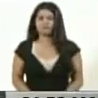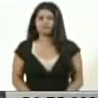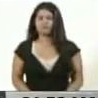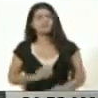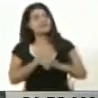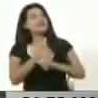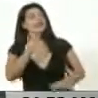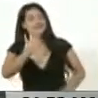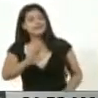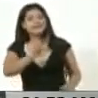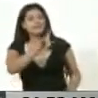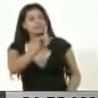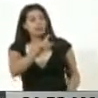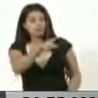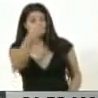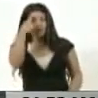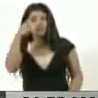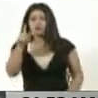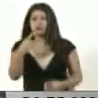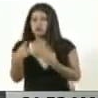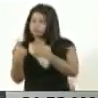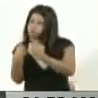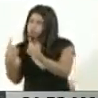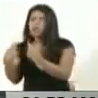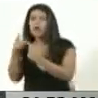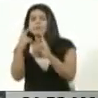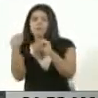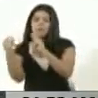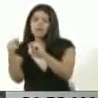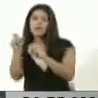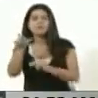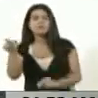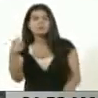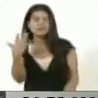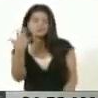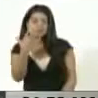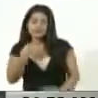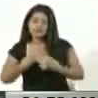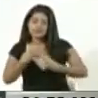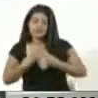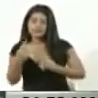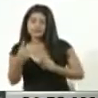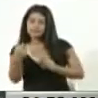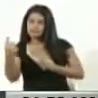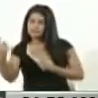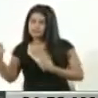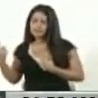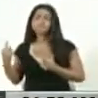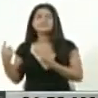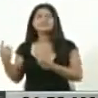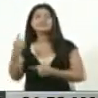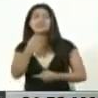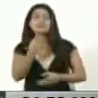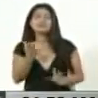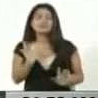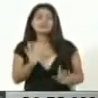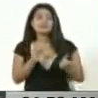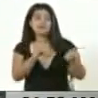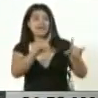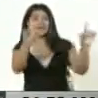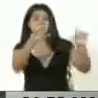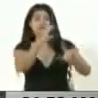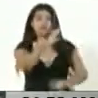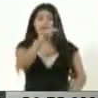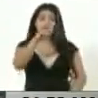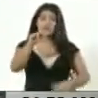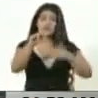algunas personas con las cuales he conversado, porque coinciden en que existe la posibilidad que este ataque de CNN